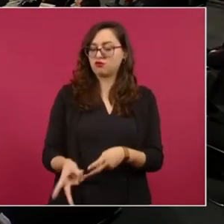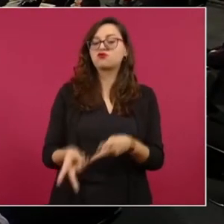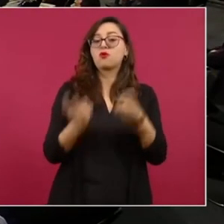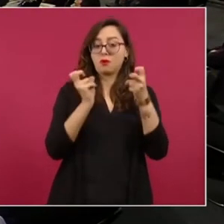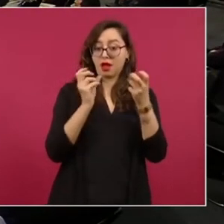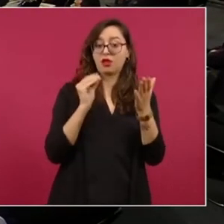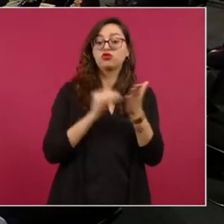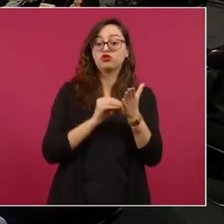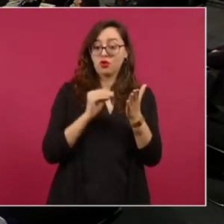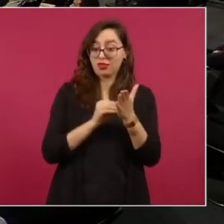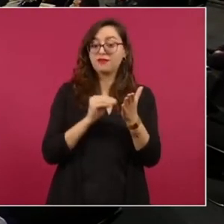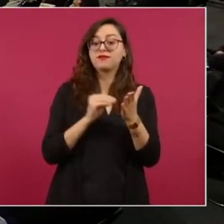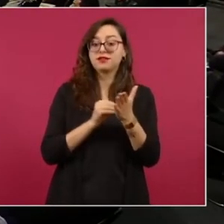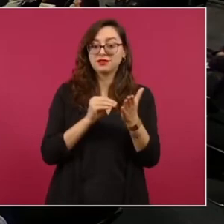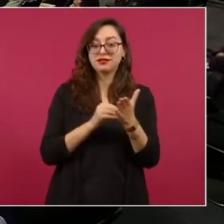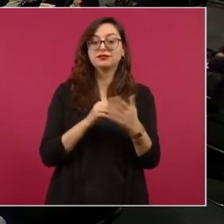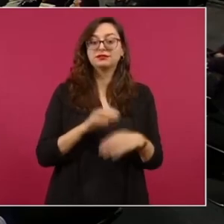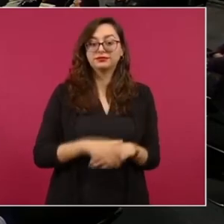Pero llegó a